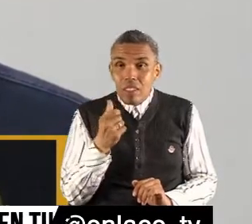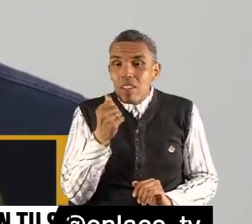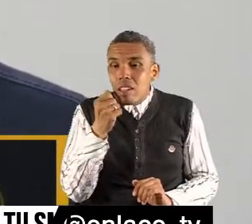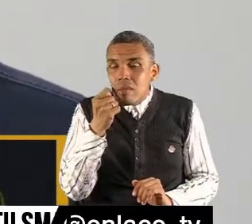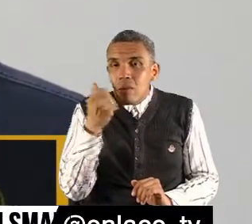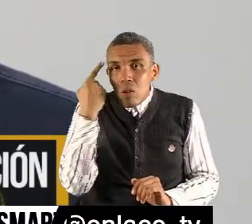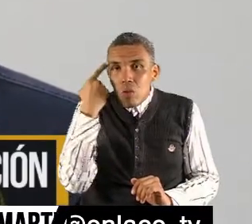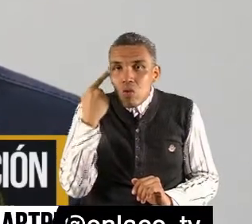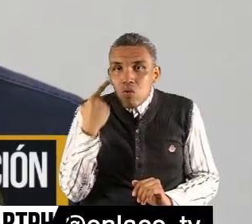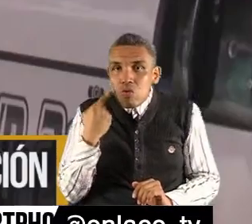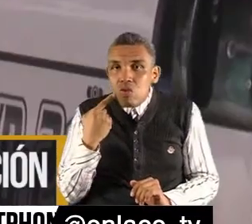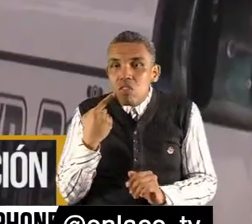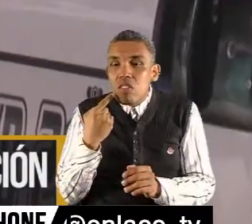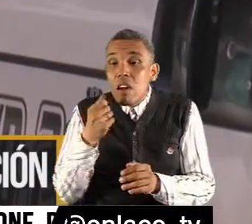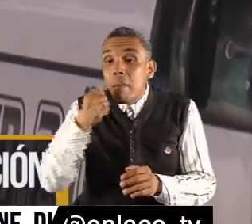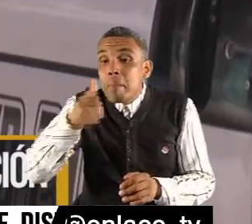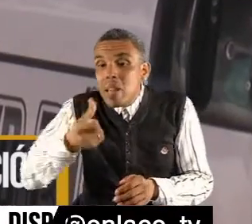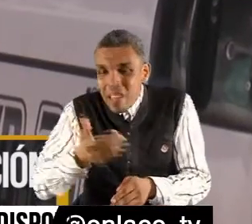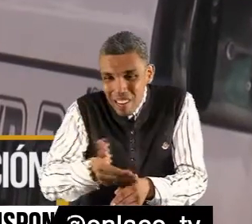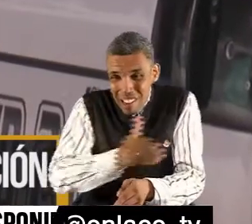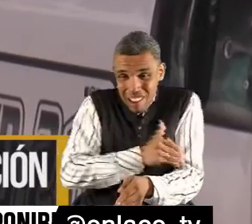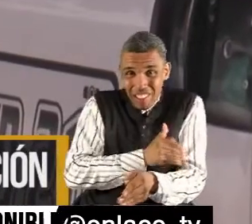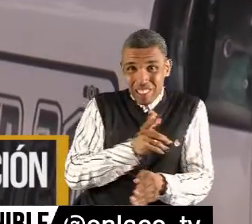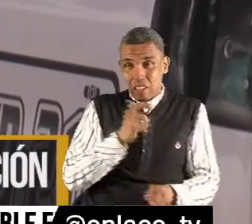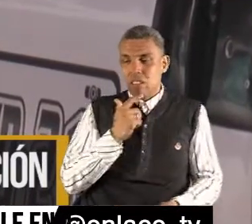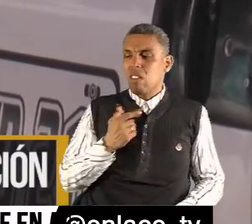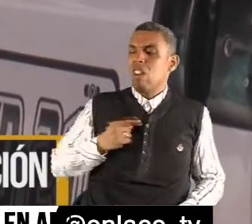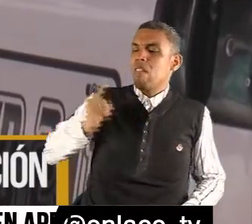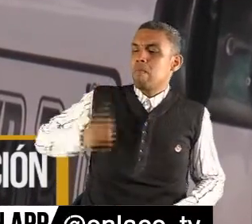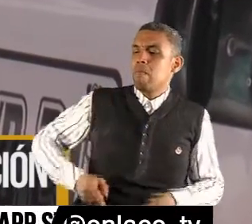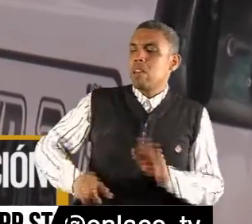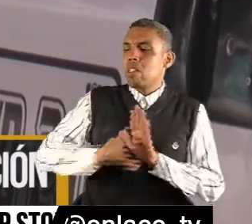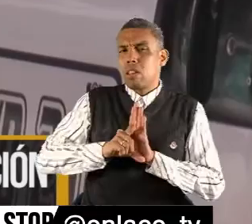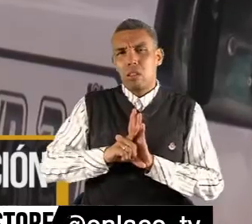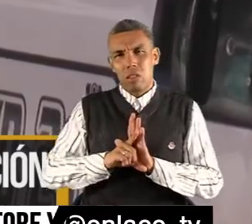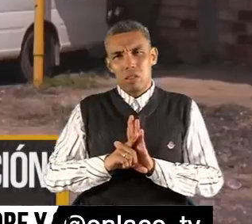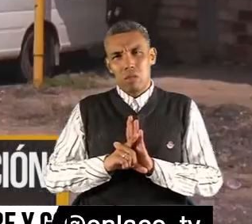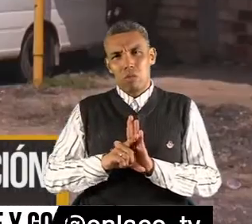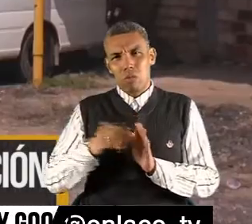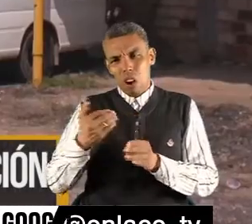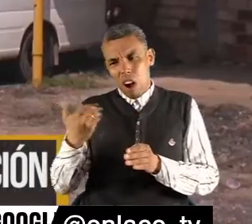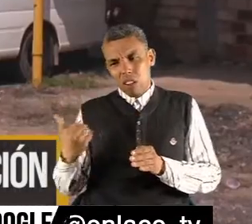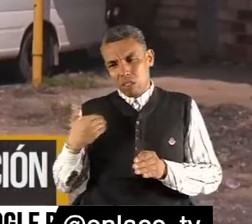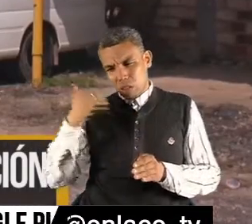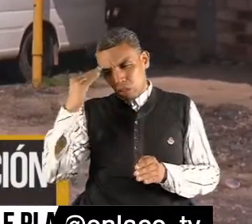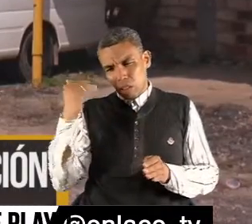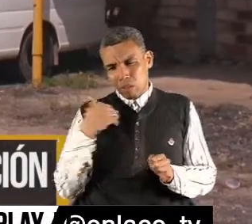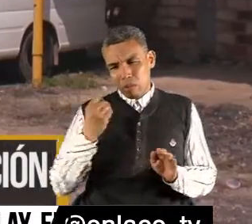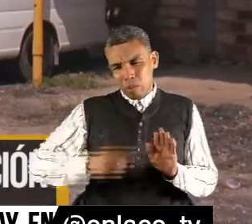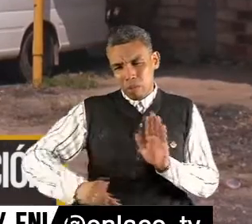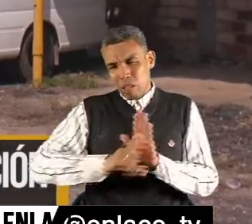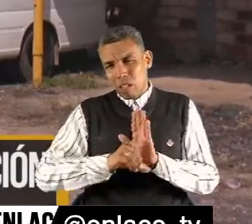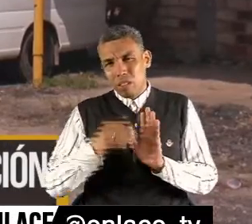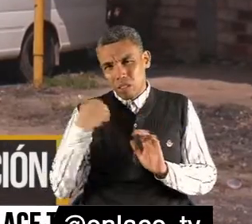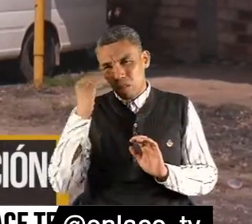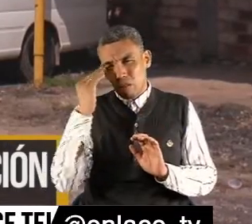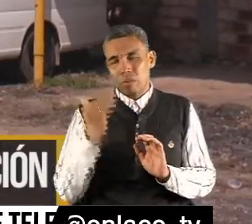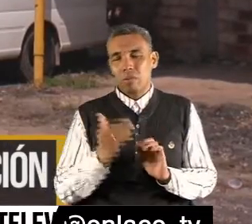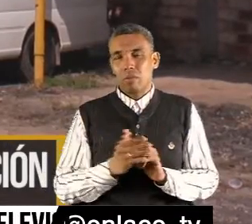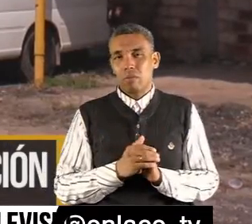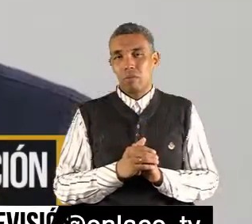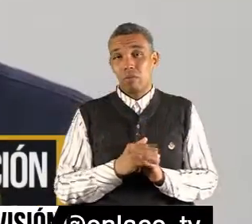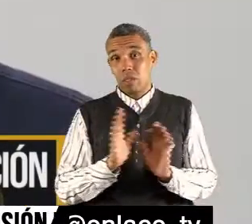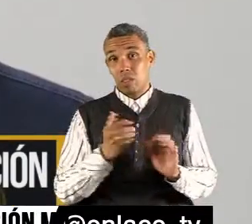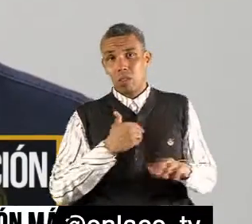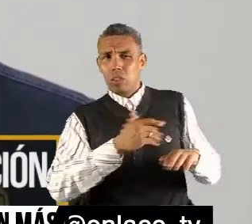de las propuestas económicas, que debería ser el día de hoy. Nosotros hicimos los llamados a Ecopetrol, donde hicimos